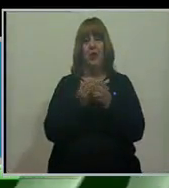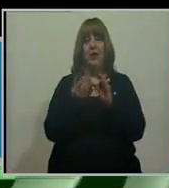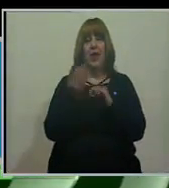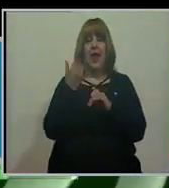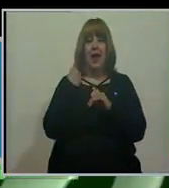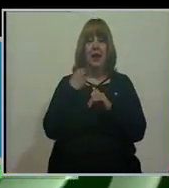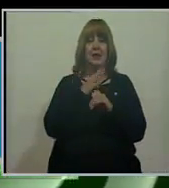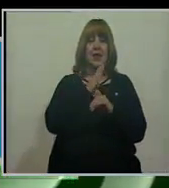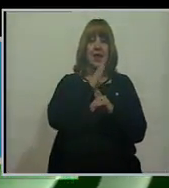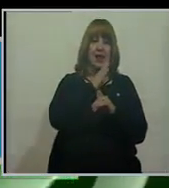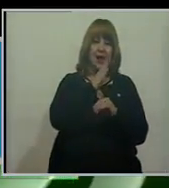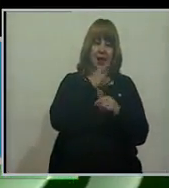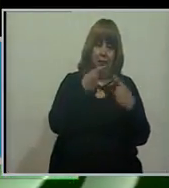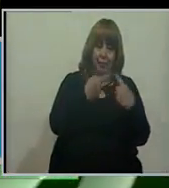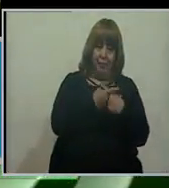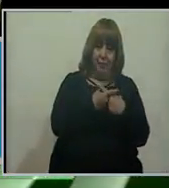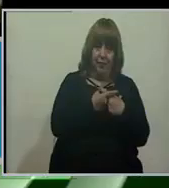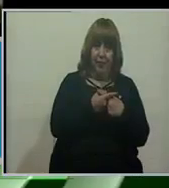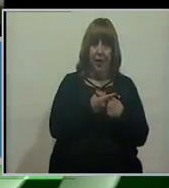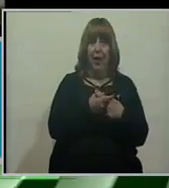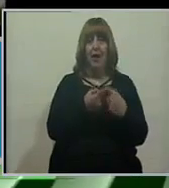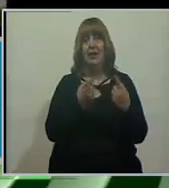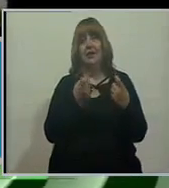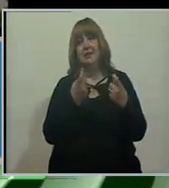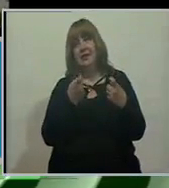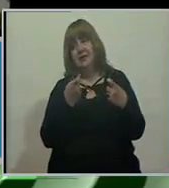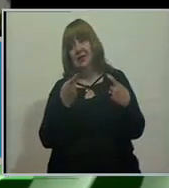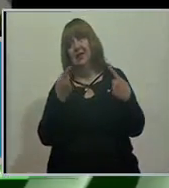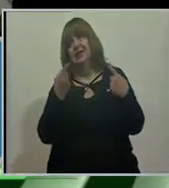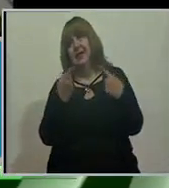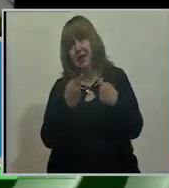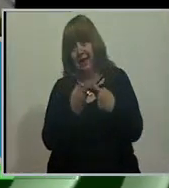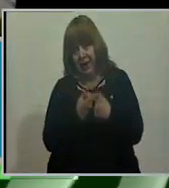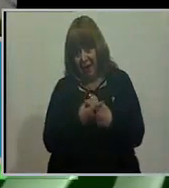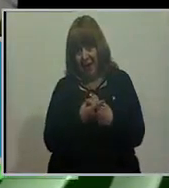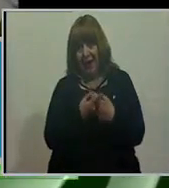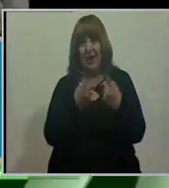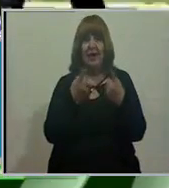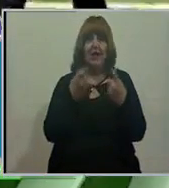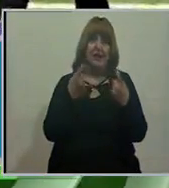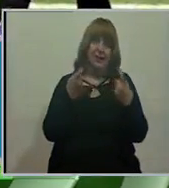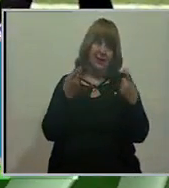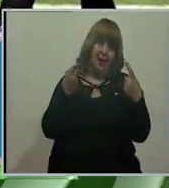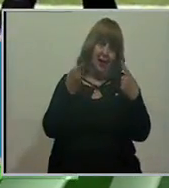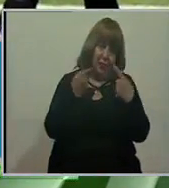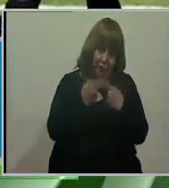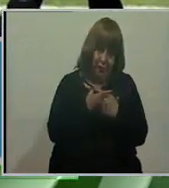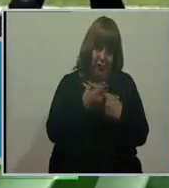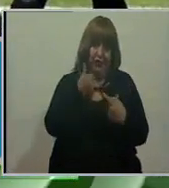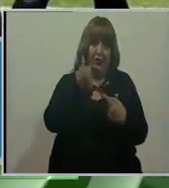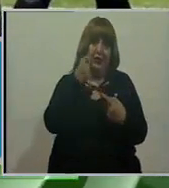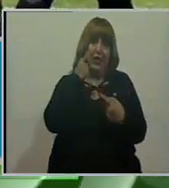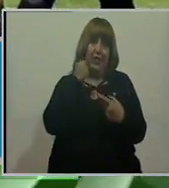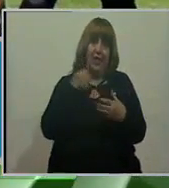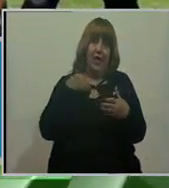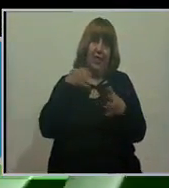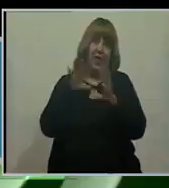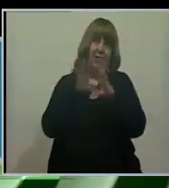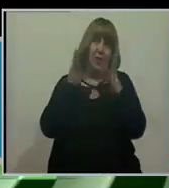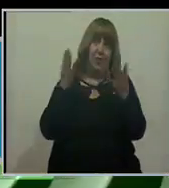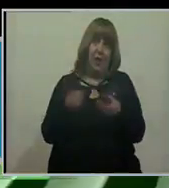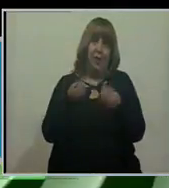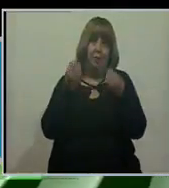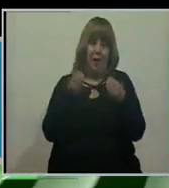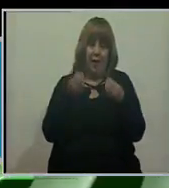con Israel, ¿qué decíamos? Hace falta jugar contra Israel. Es necesario a 6 días del Mundial jugar un partido